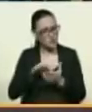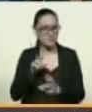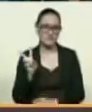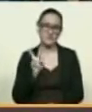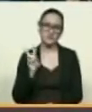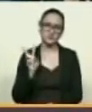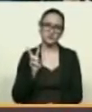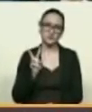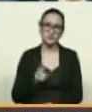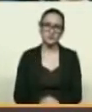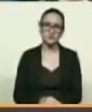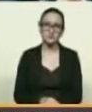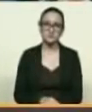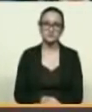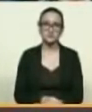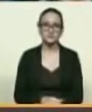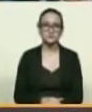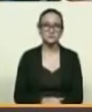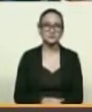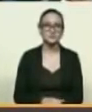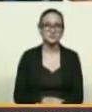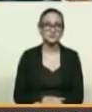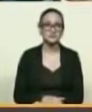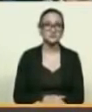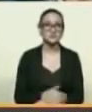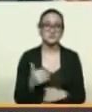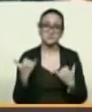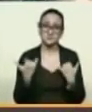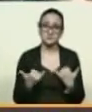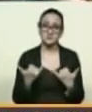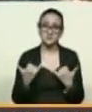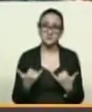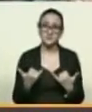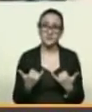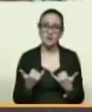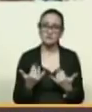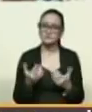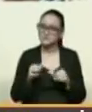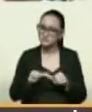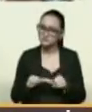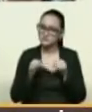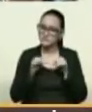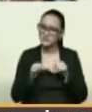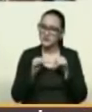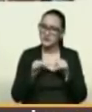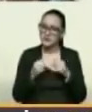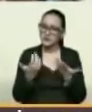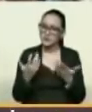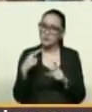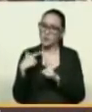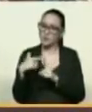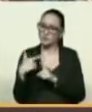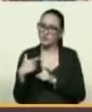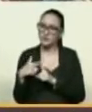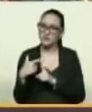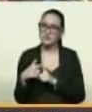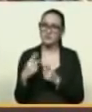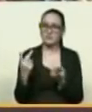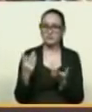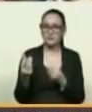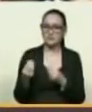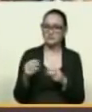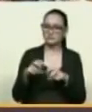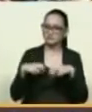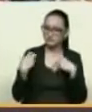Venezuela. Afortunadamente, creo que debemos seguir siendo optimistas respecto al desarrollo